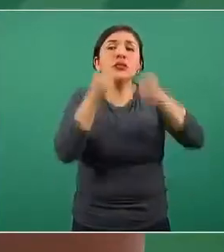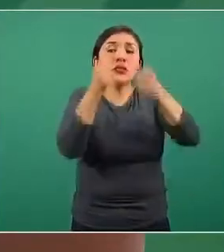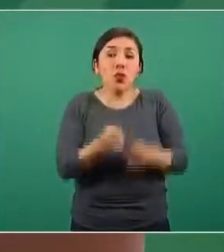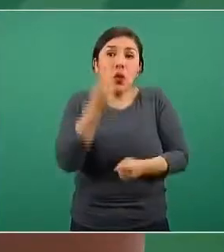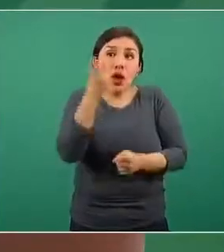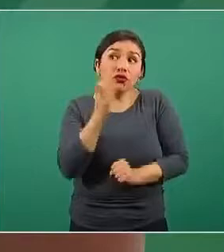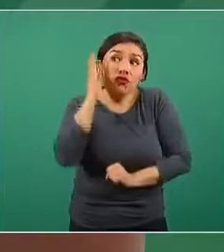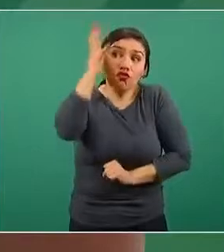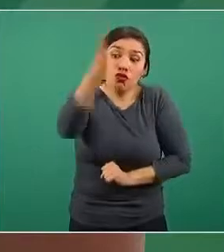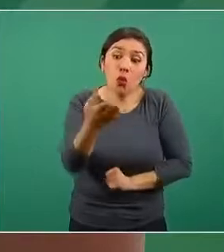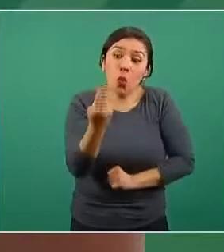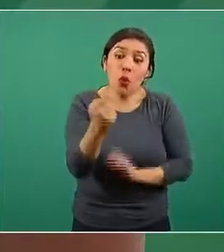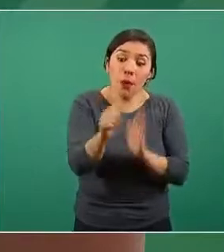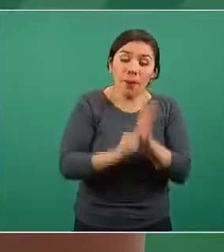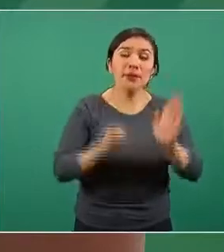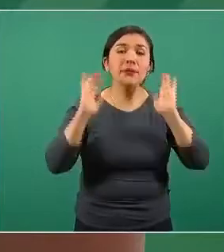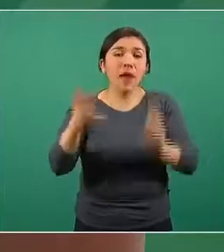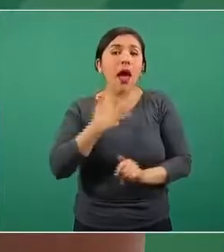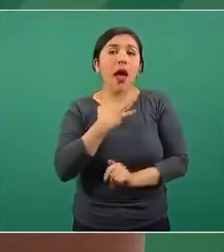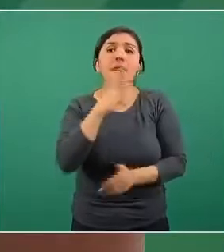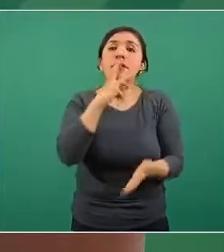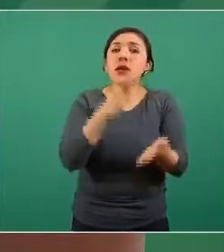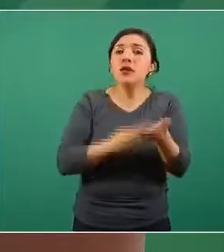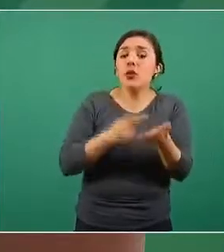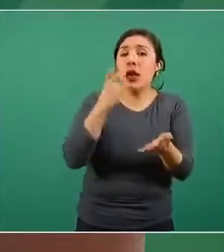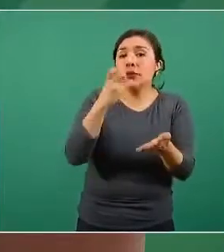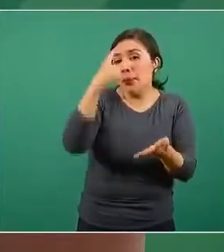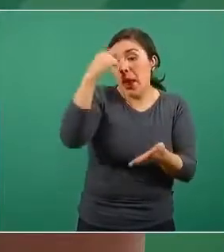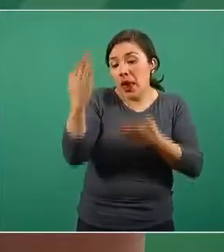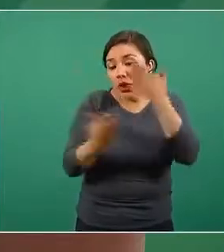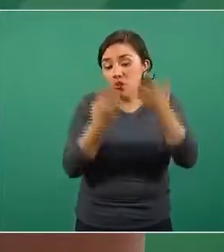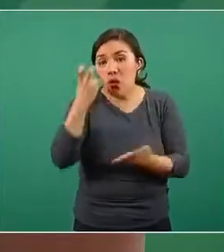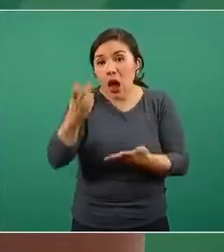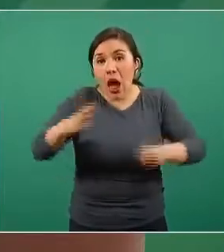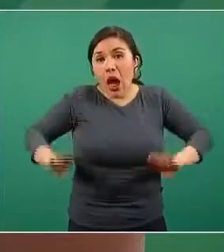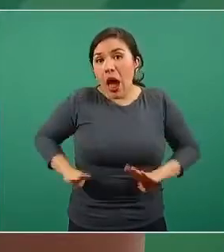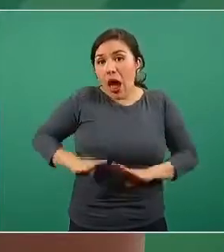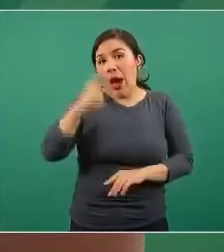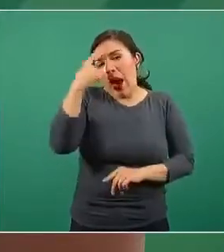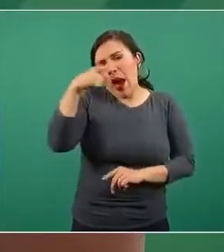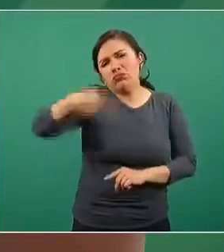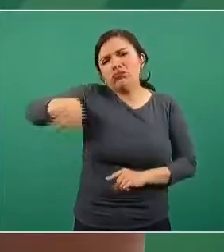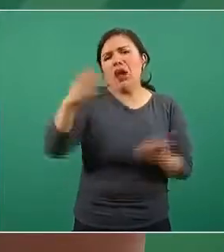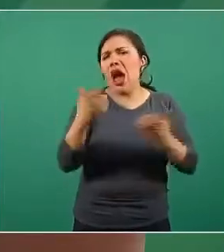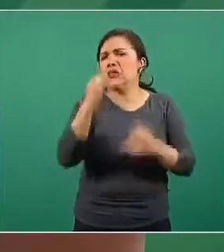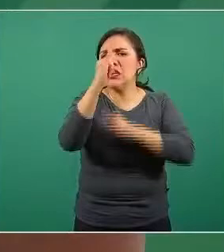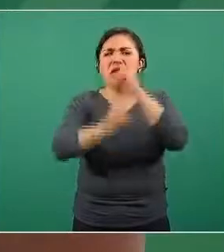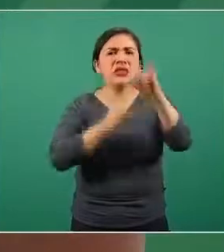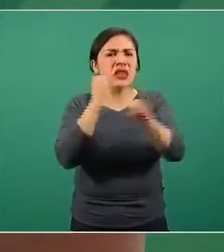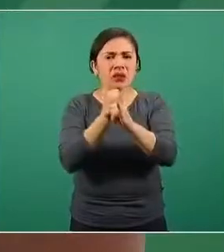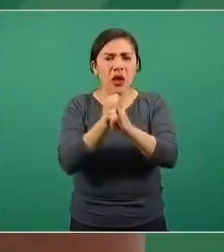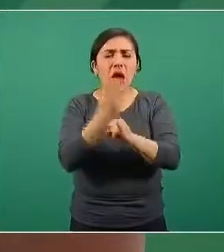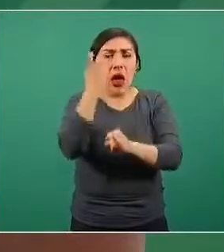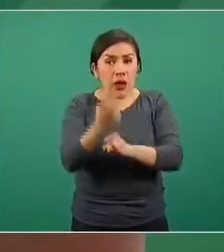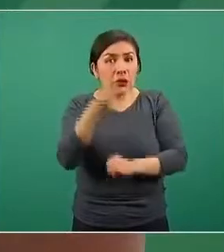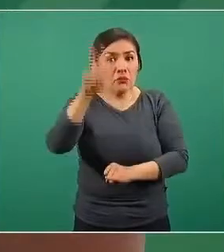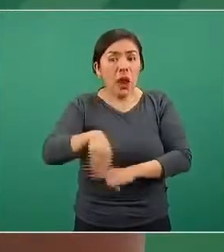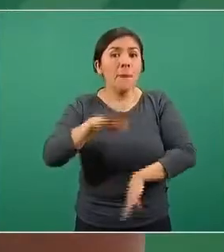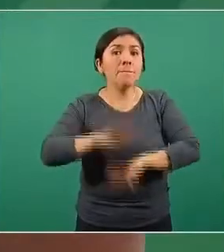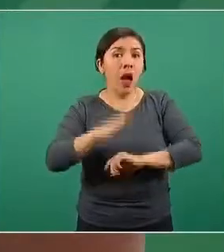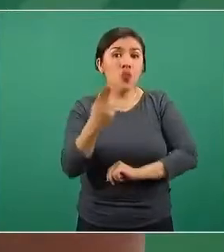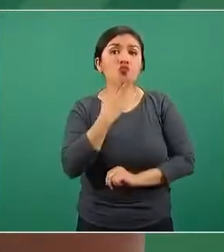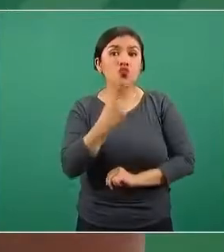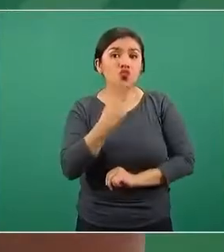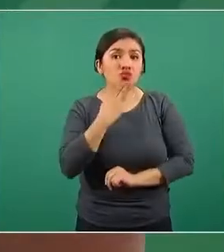ese entonces tendremos los resultados de estos estudios que se hacen de forma internacional y que son sumamente